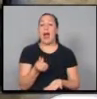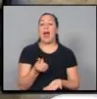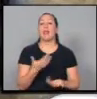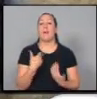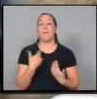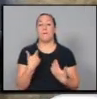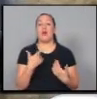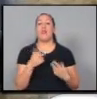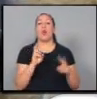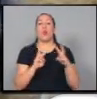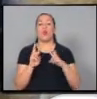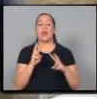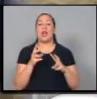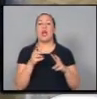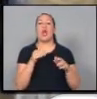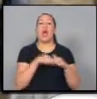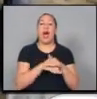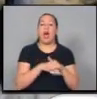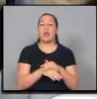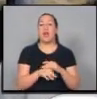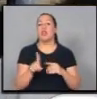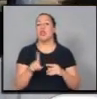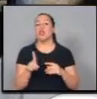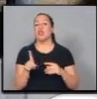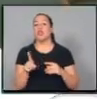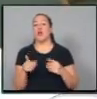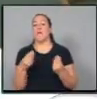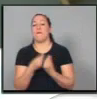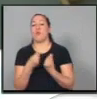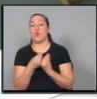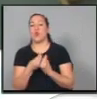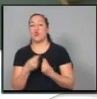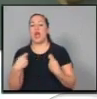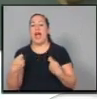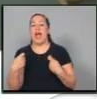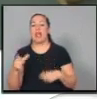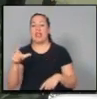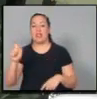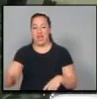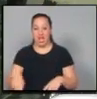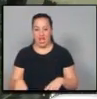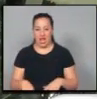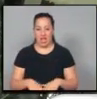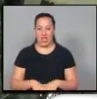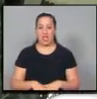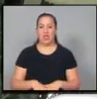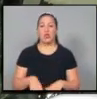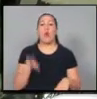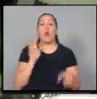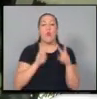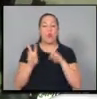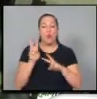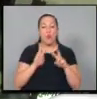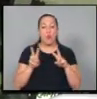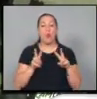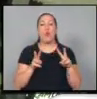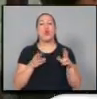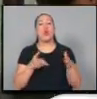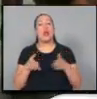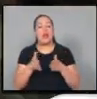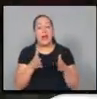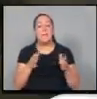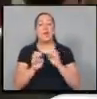ir ahorrando para hacer una compra específica y no cargar tanto la tarjeta de crédito. Una medida que busca un camino más transparente para